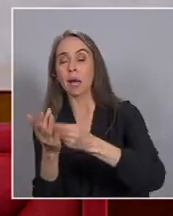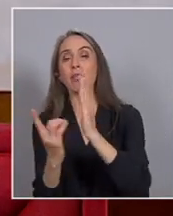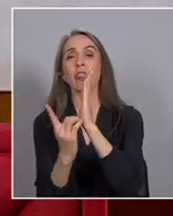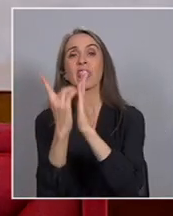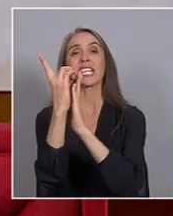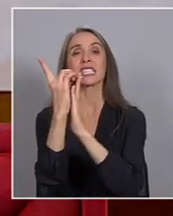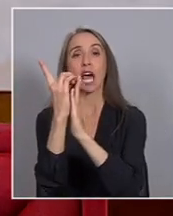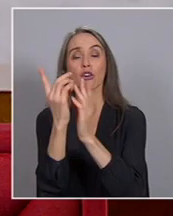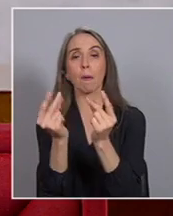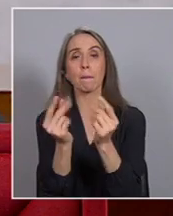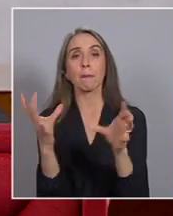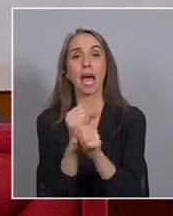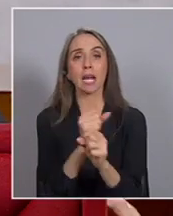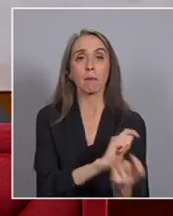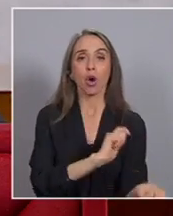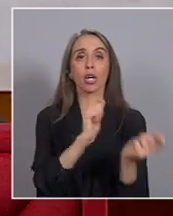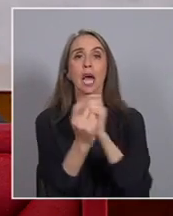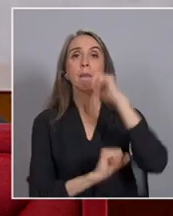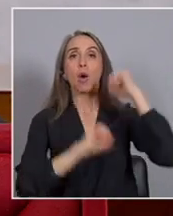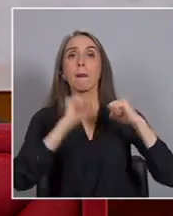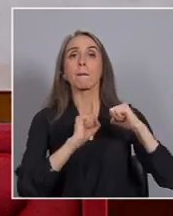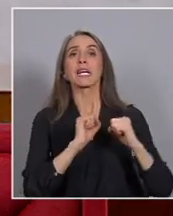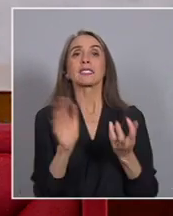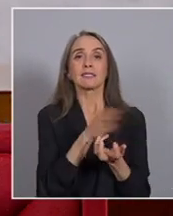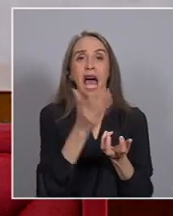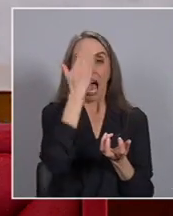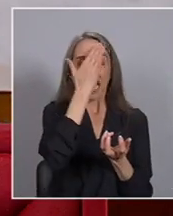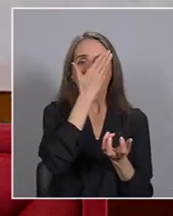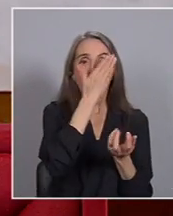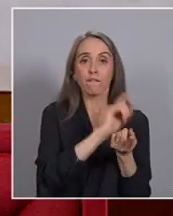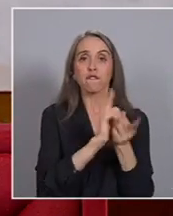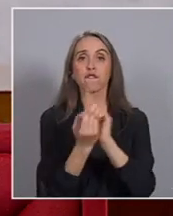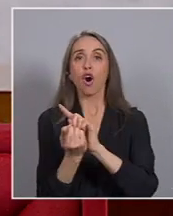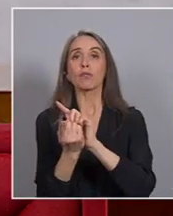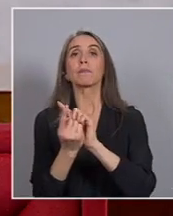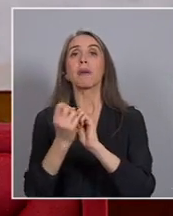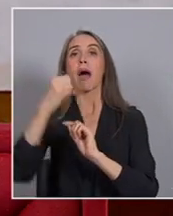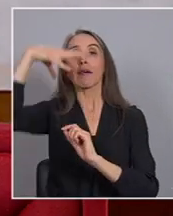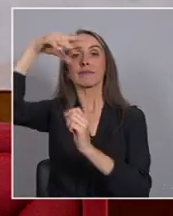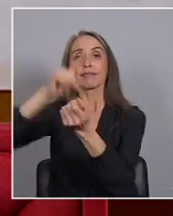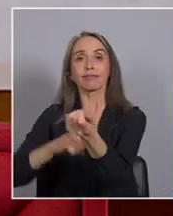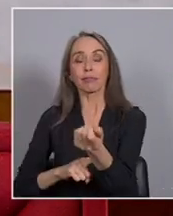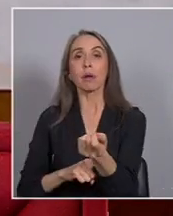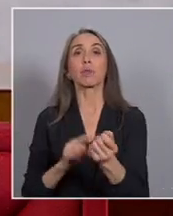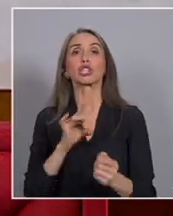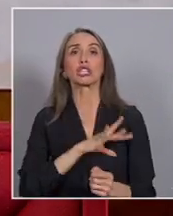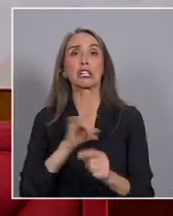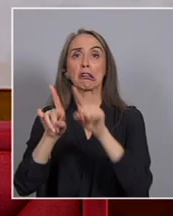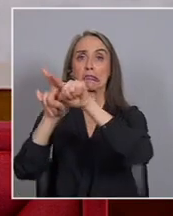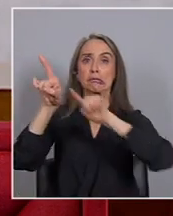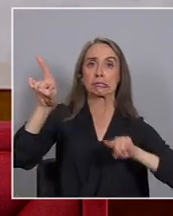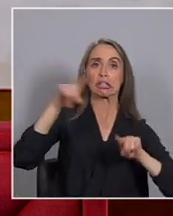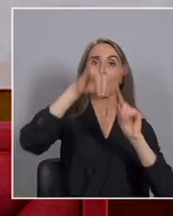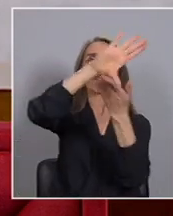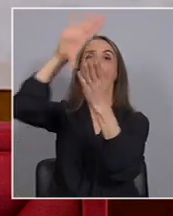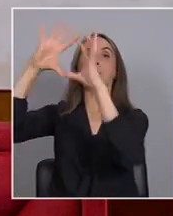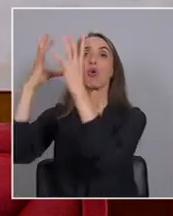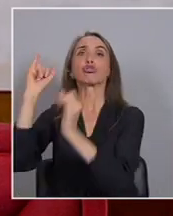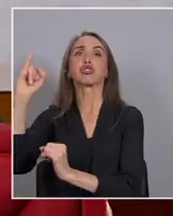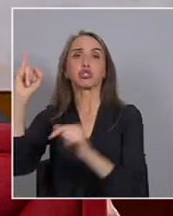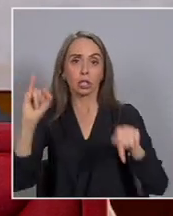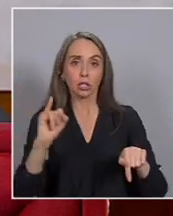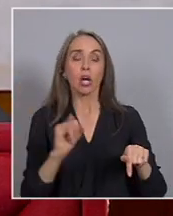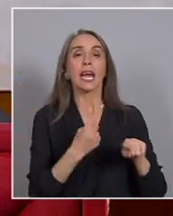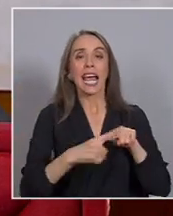justamente poder acelerar esta transición productiva, clave para no quedarnos atrasados en el mundo, y apoyar en el acceso a crédito